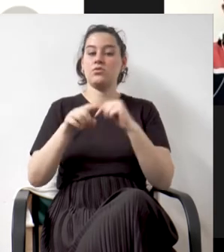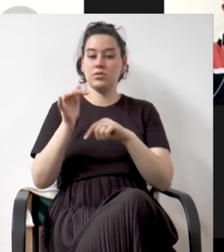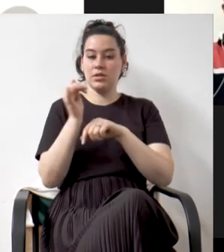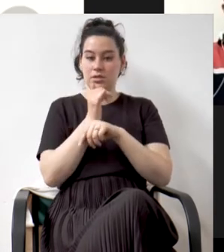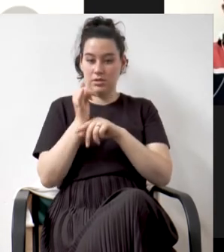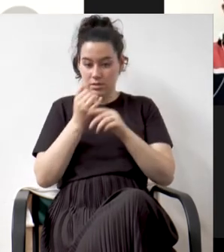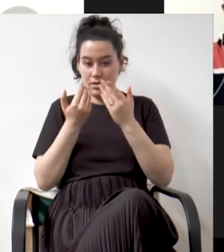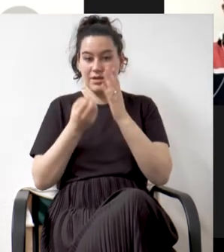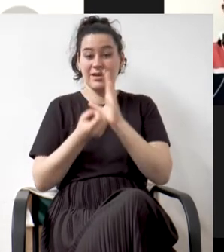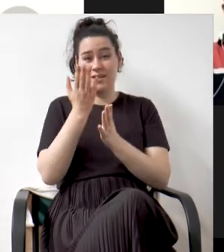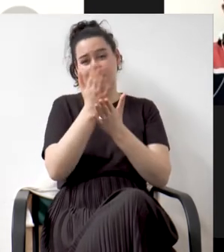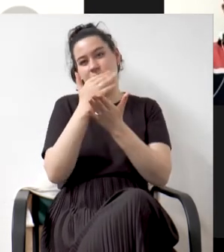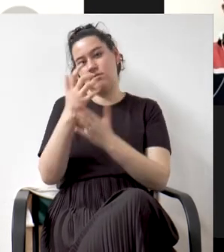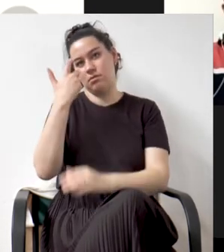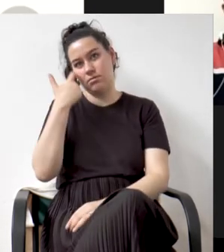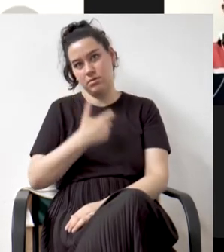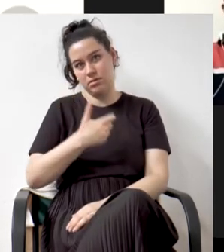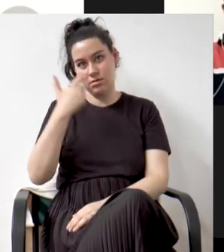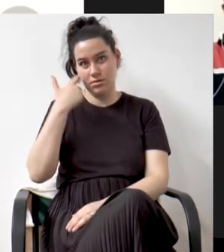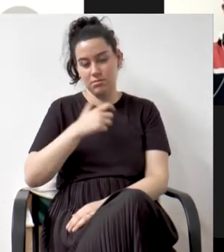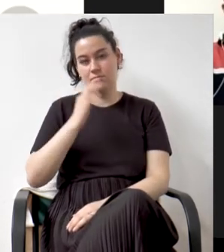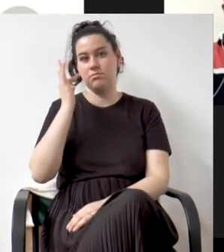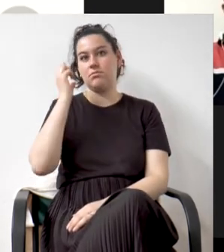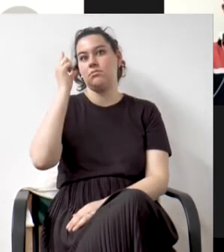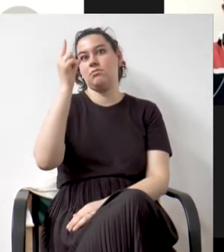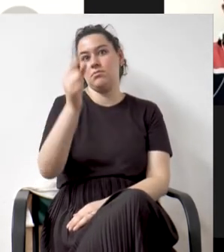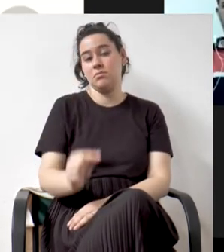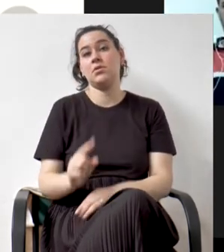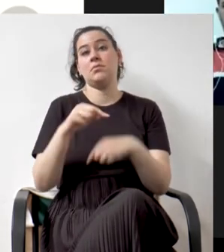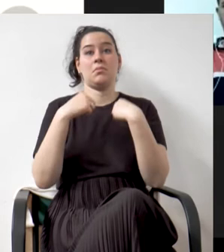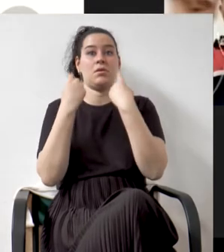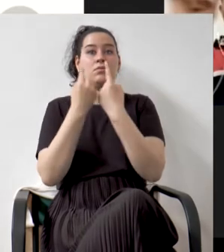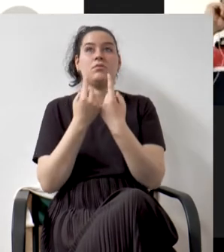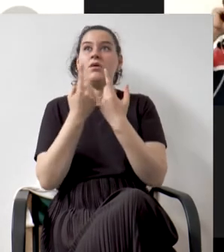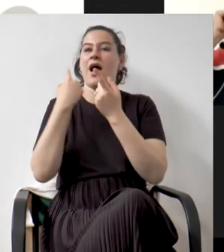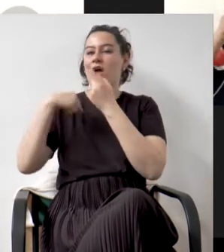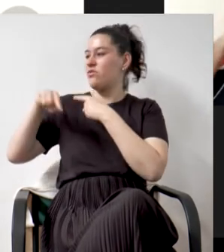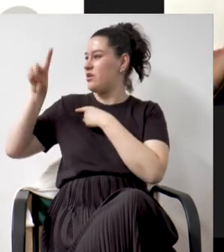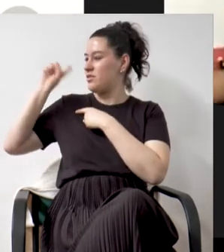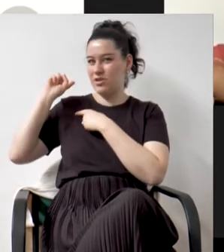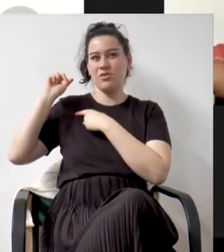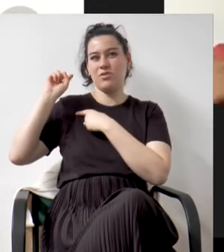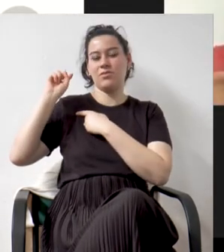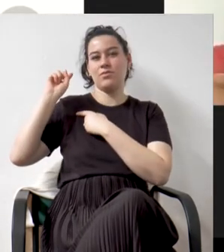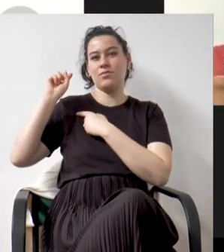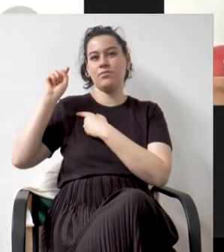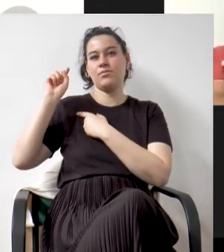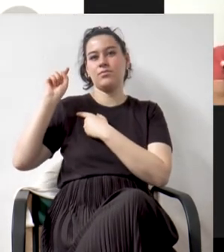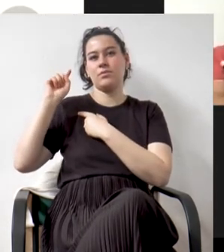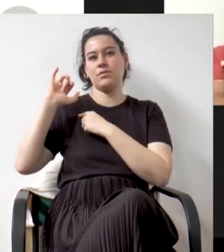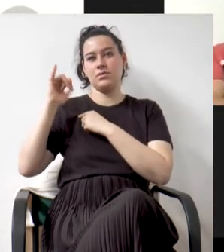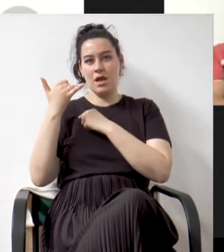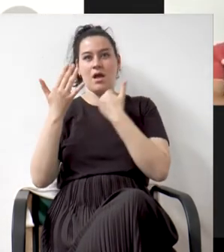está lejos todavía, si bien los colectivos me consta el año anterior, durante el 18, pero sobre todo